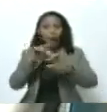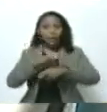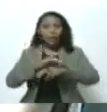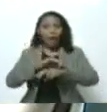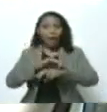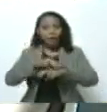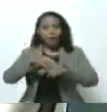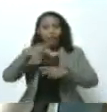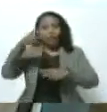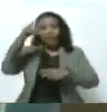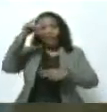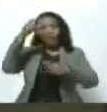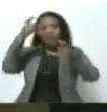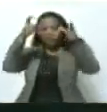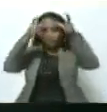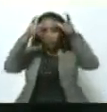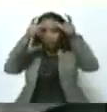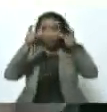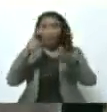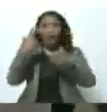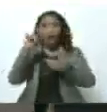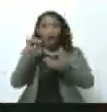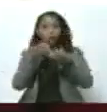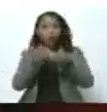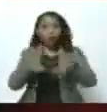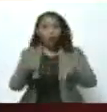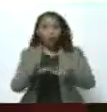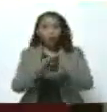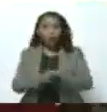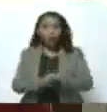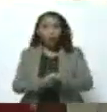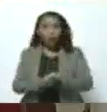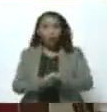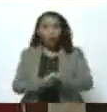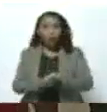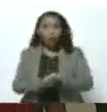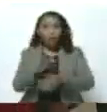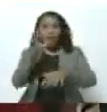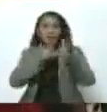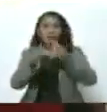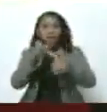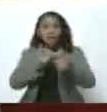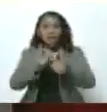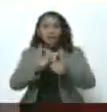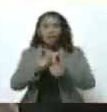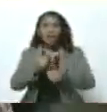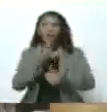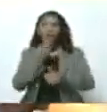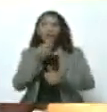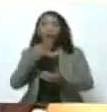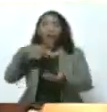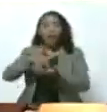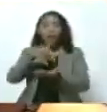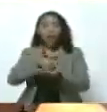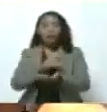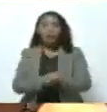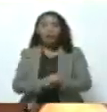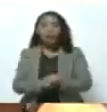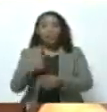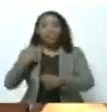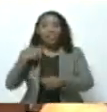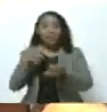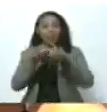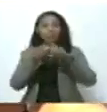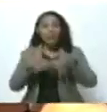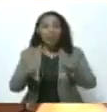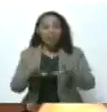res, hay huevos, nos falta el queso de cabra y nos falta el cordero. Y la leche de cabra. Tenemos